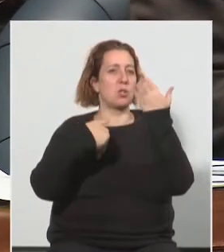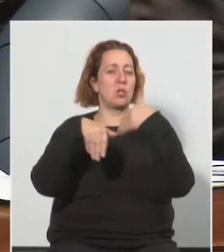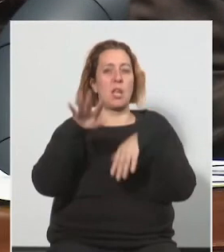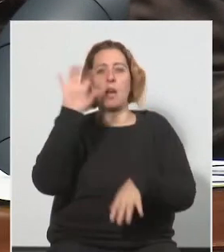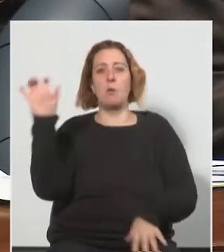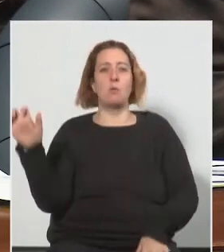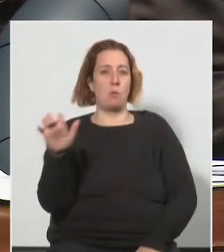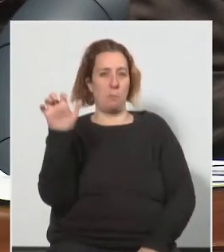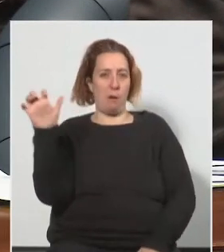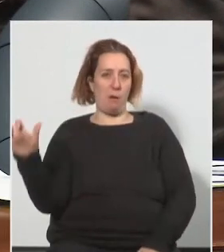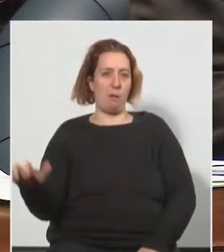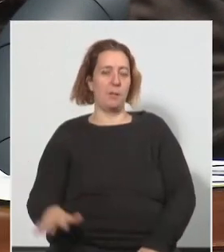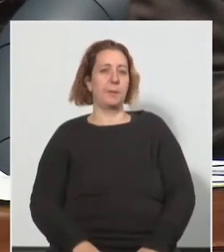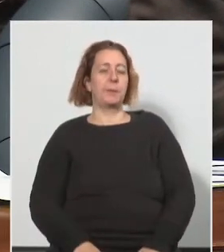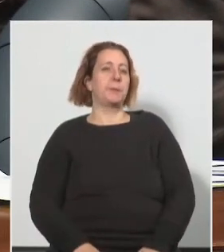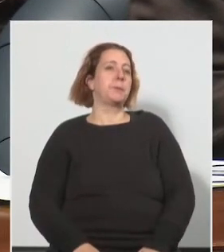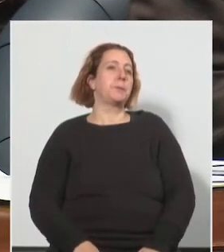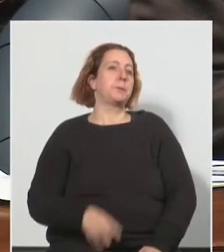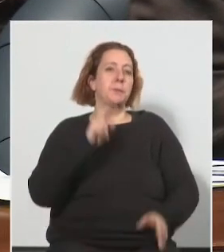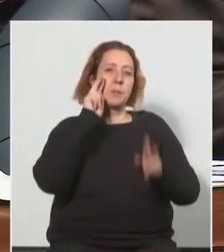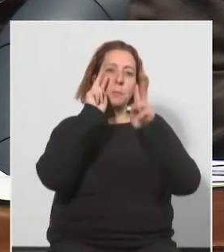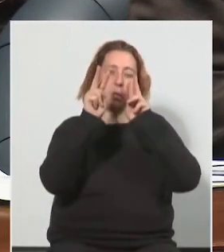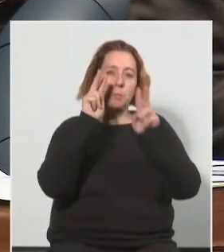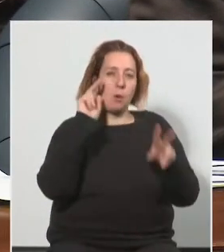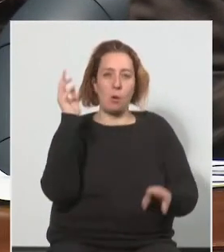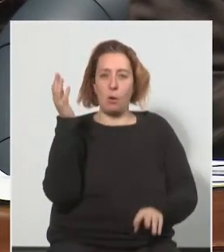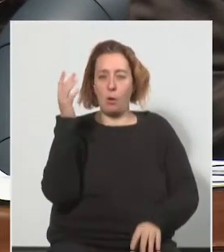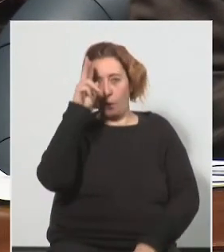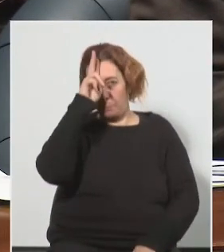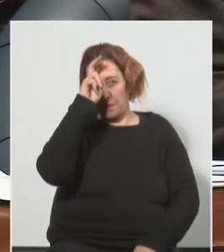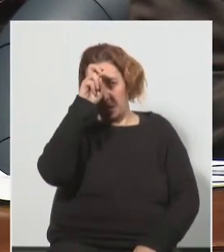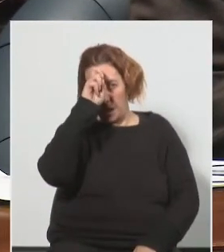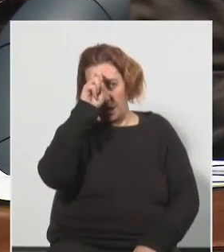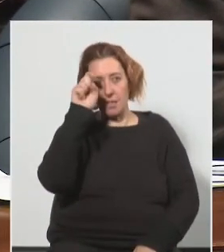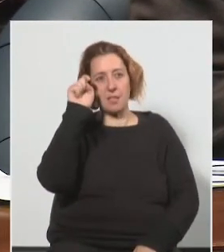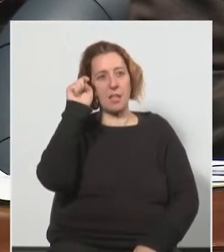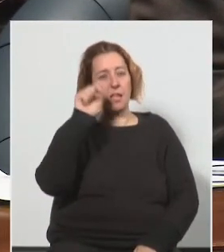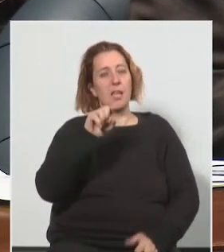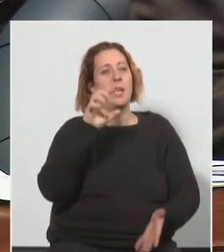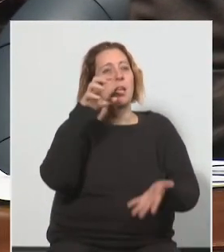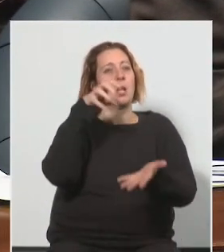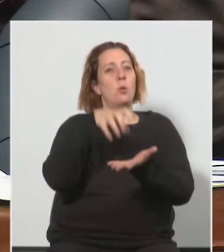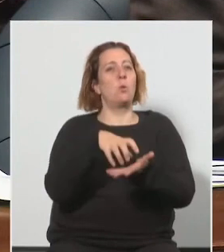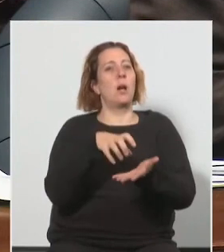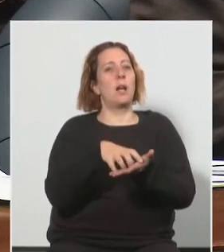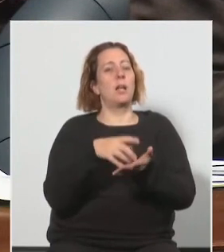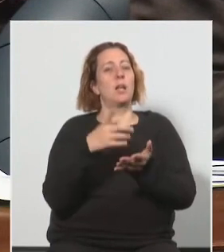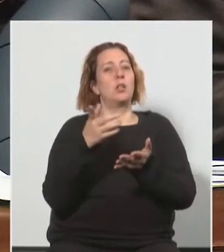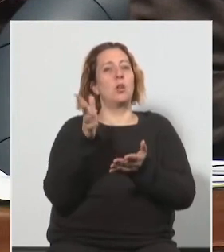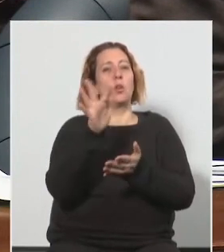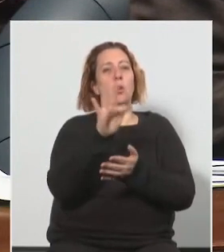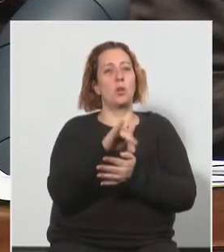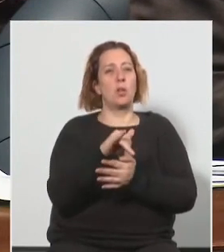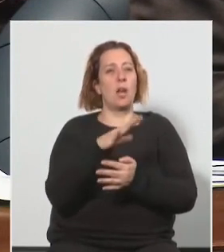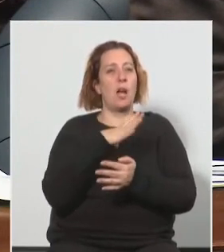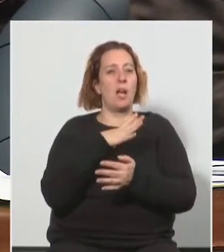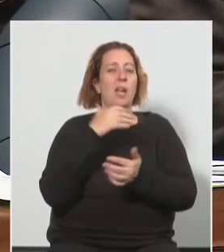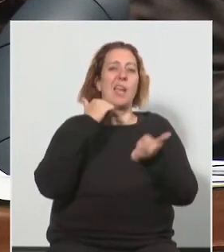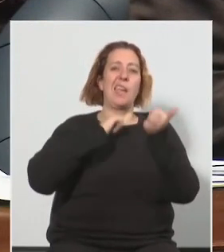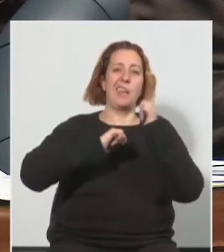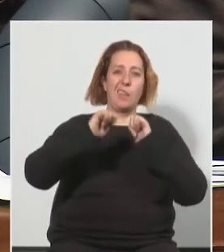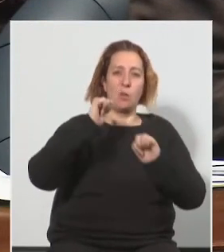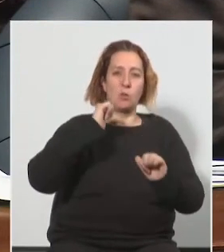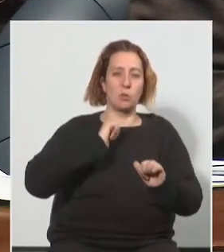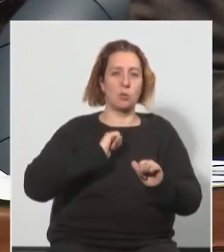en Europa. Lo vemos en los hospitales, lugares donde cada día llegan más heridos de